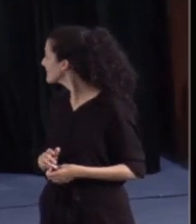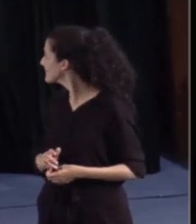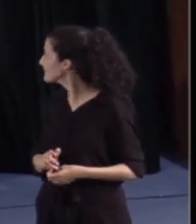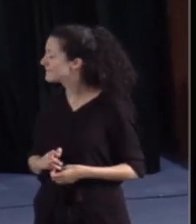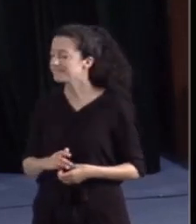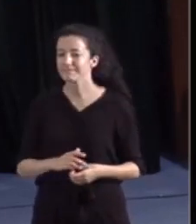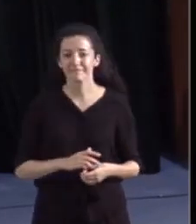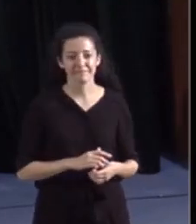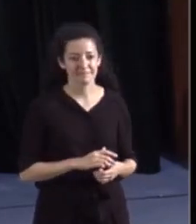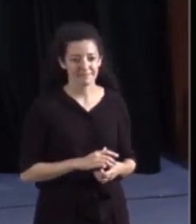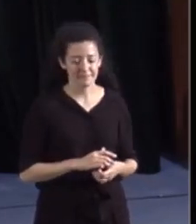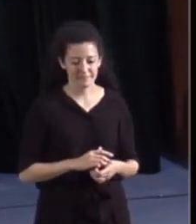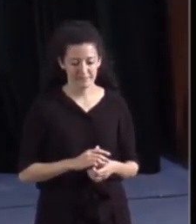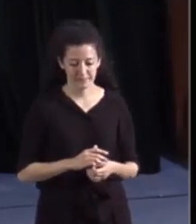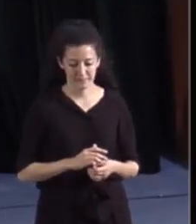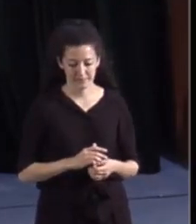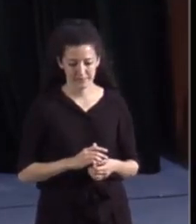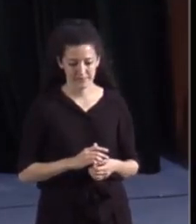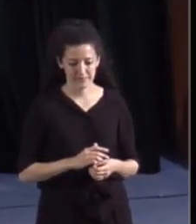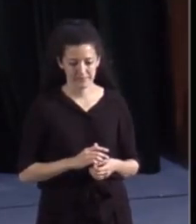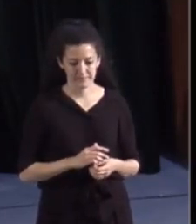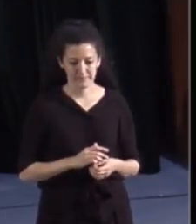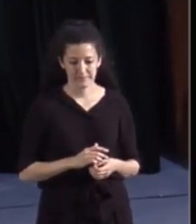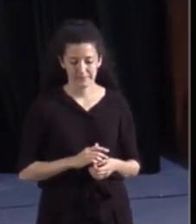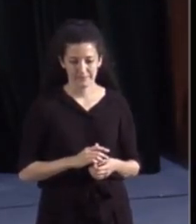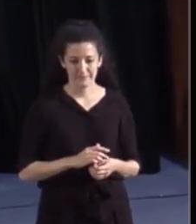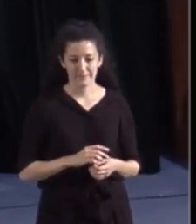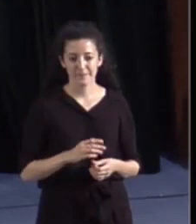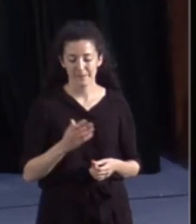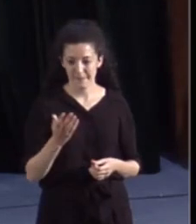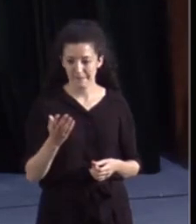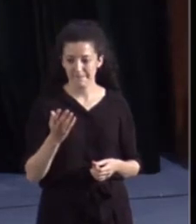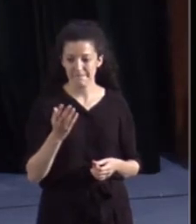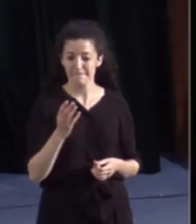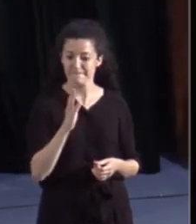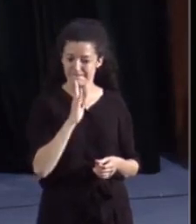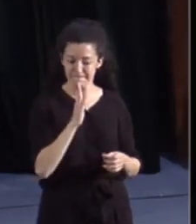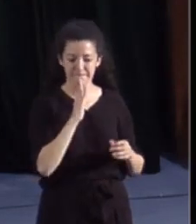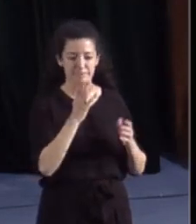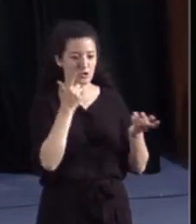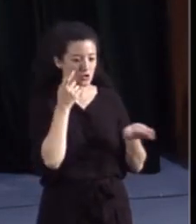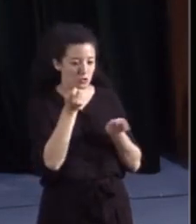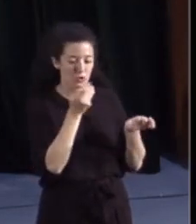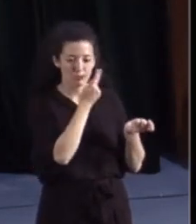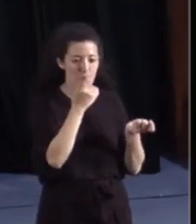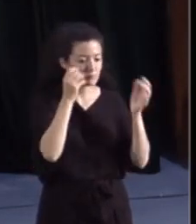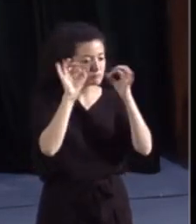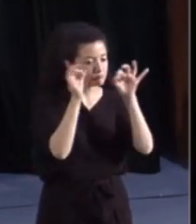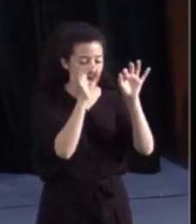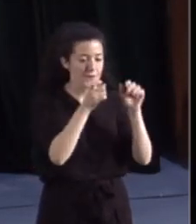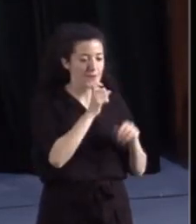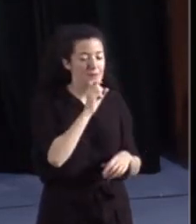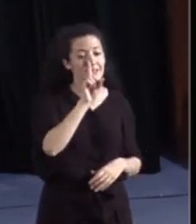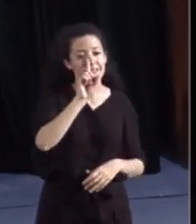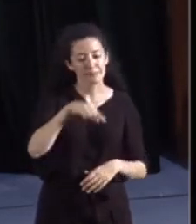Bueno, entonces, paralelamente, lo que hicimos también para ver cómo era la accesibilidad al contenido es realizar